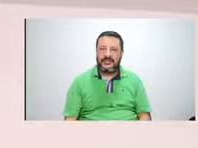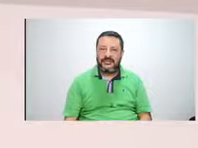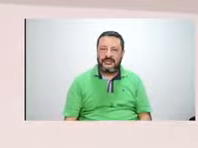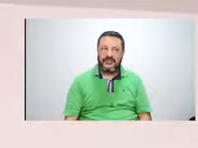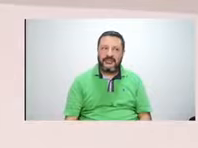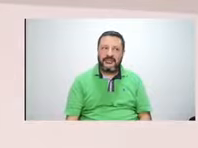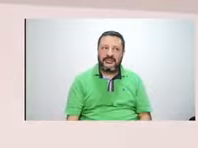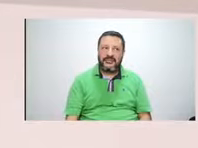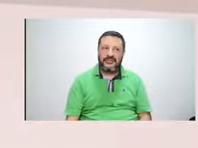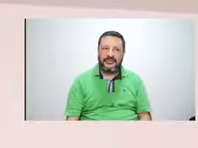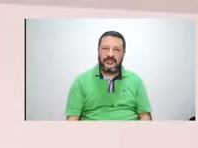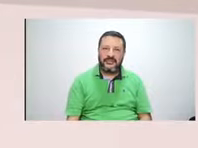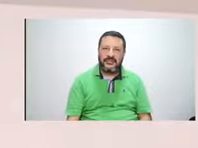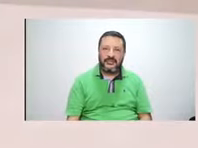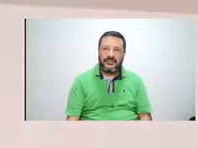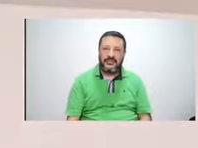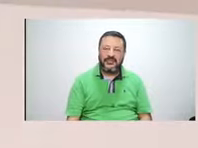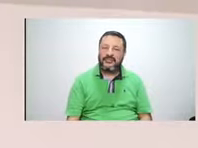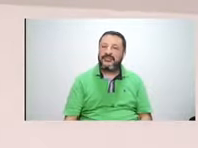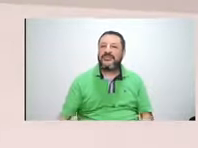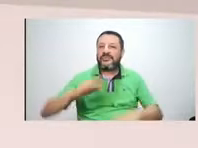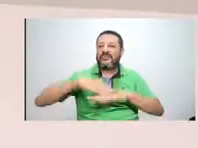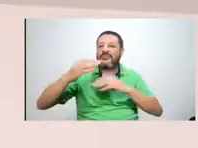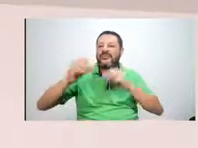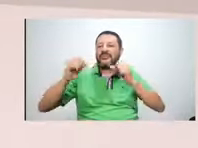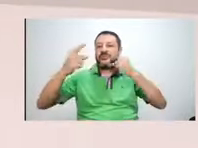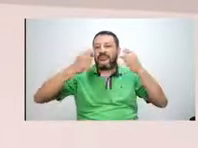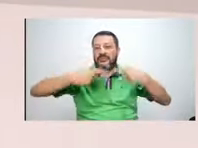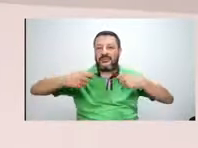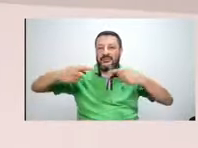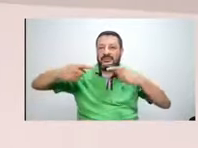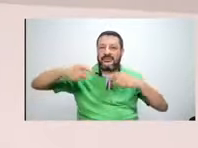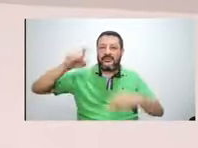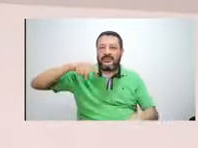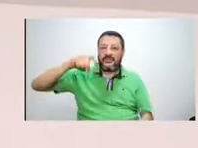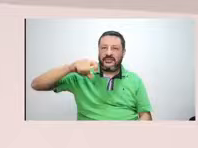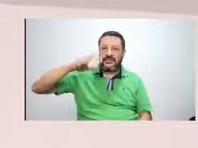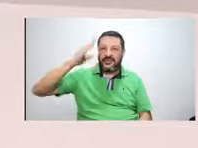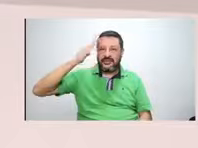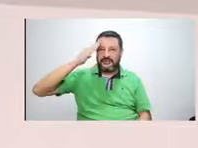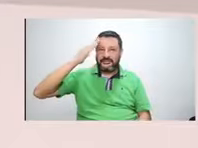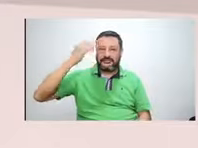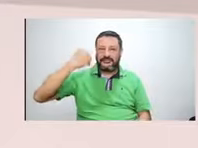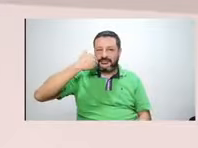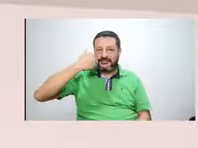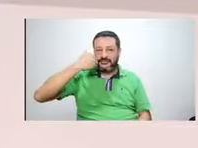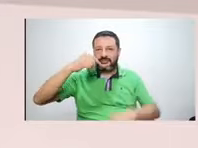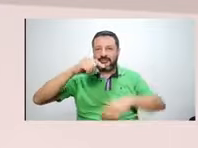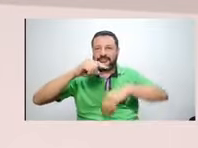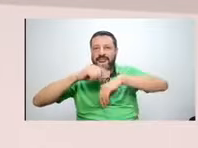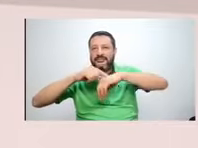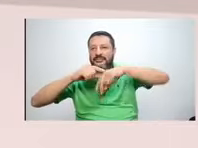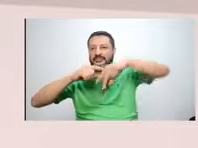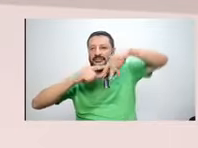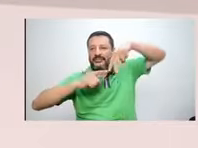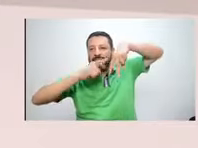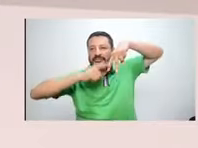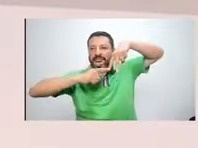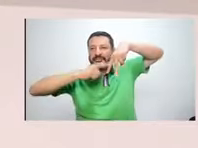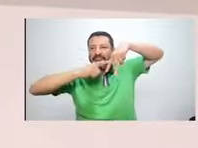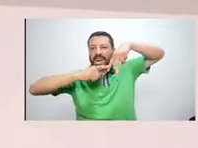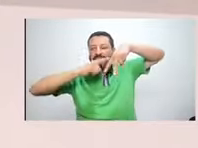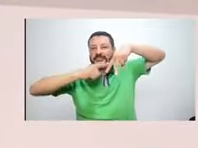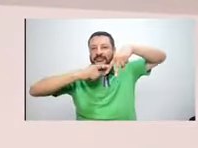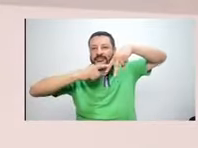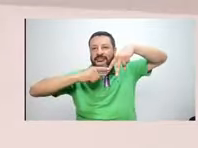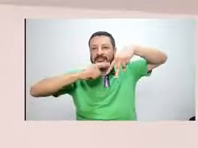otra, no estoy muy segura, y yo tenía una lesión como en la pierna, era como una especie de